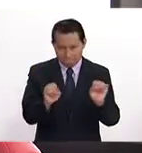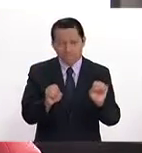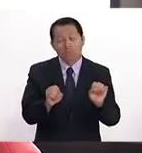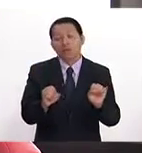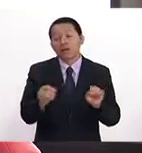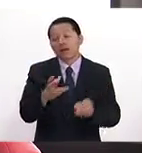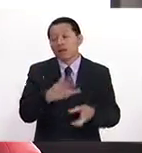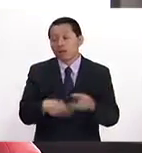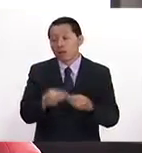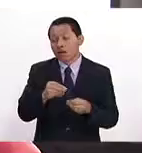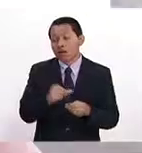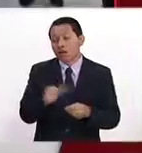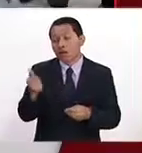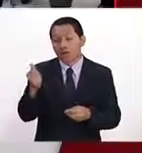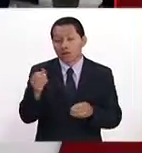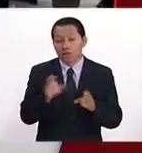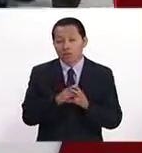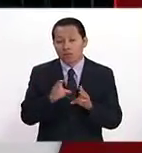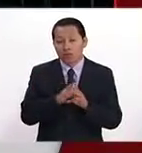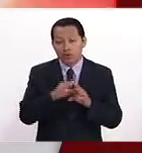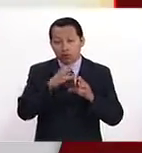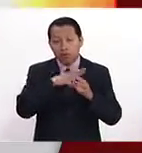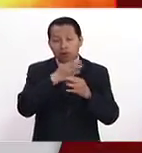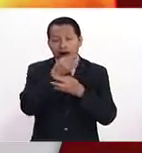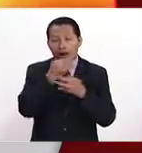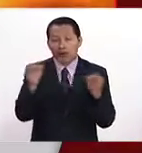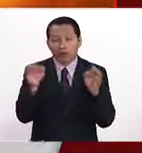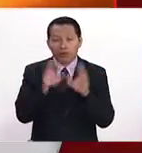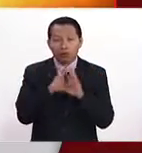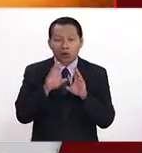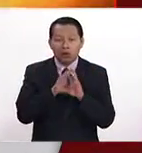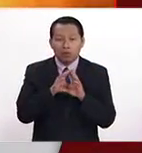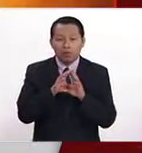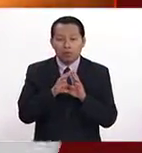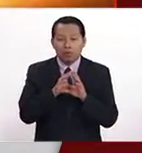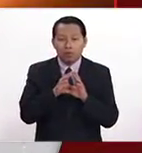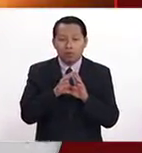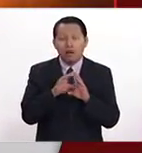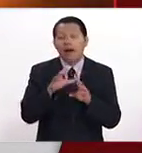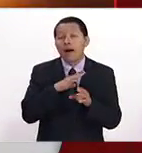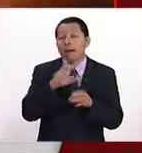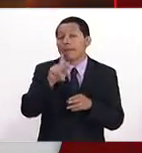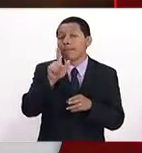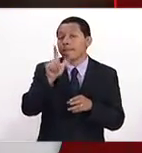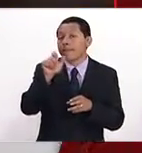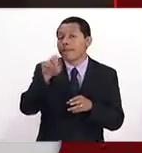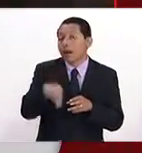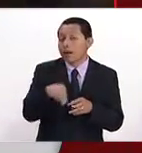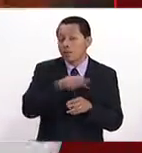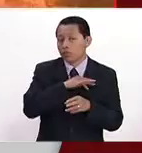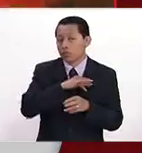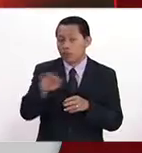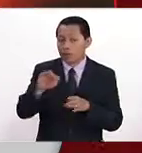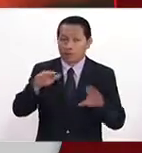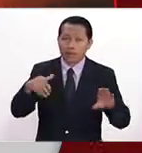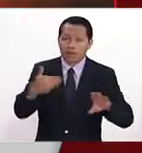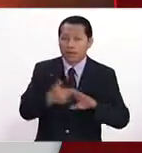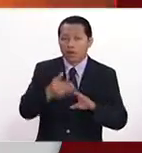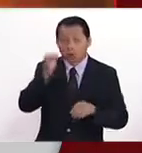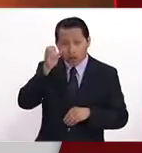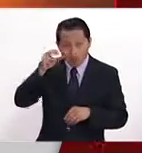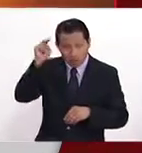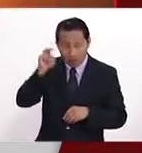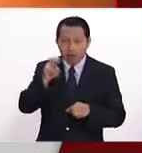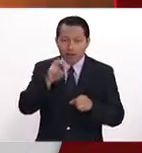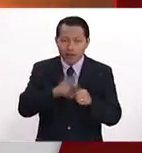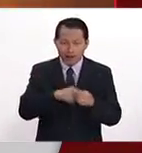Por el otro lado, el anuncio de un plan para un posible ataque por parte de Corea del Norte en